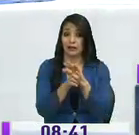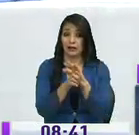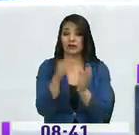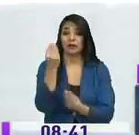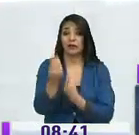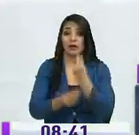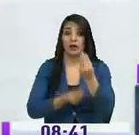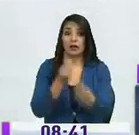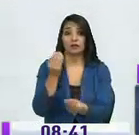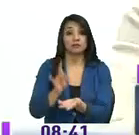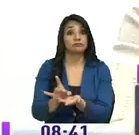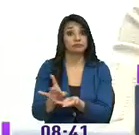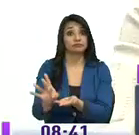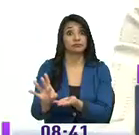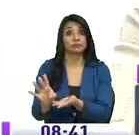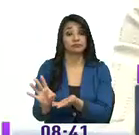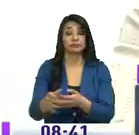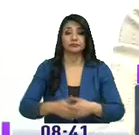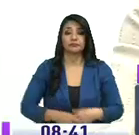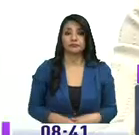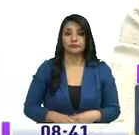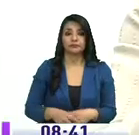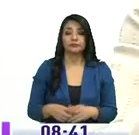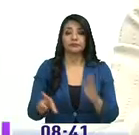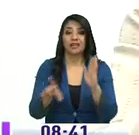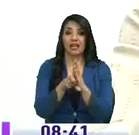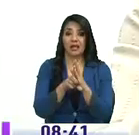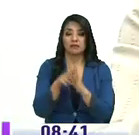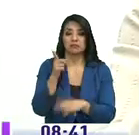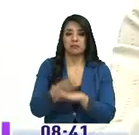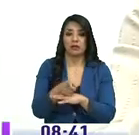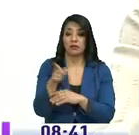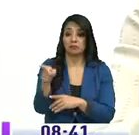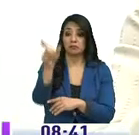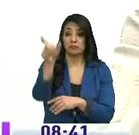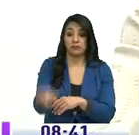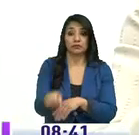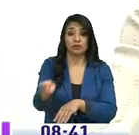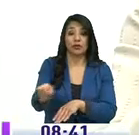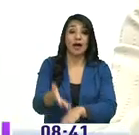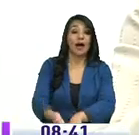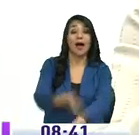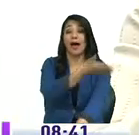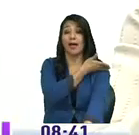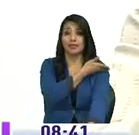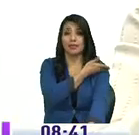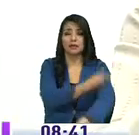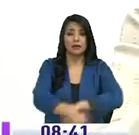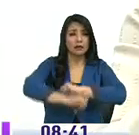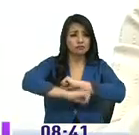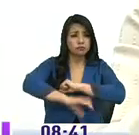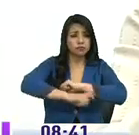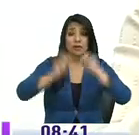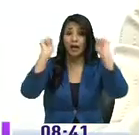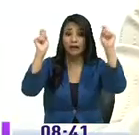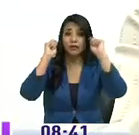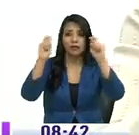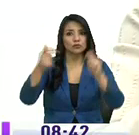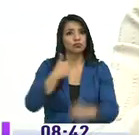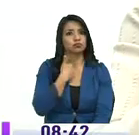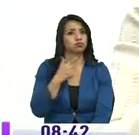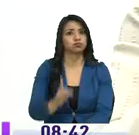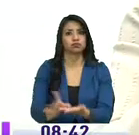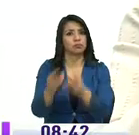podría cerrar las puertas. La ley determina que es causal de destitución de la candidatura, descalificación de la